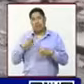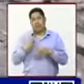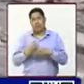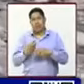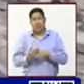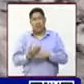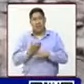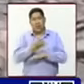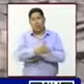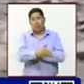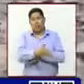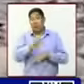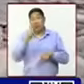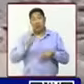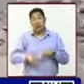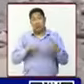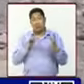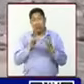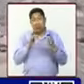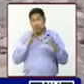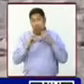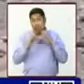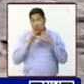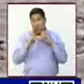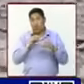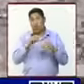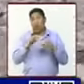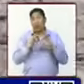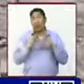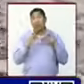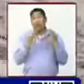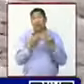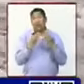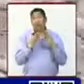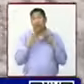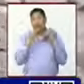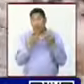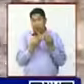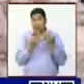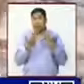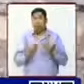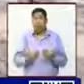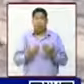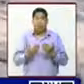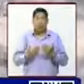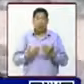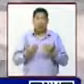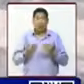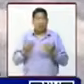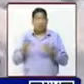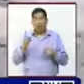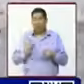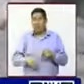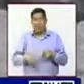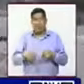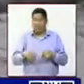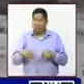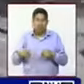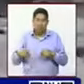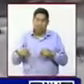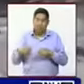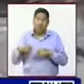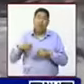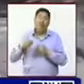dejarlos incomunicados con otros familiares y seres queridos que se encuentran de momento casi aislados y atrapados en